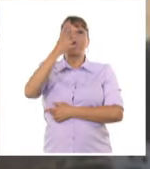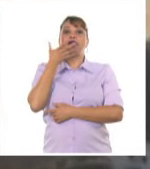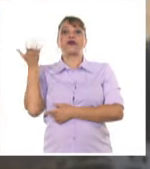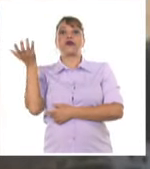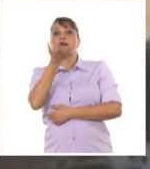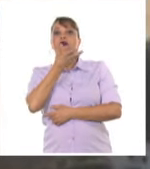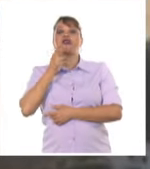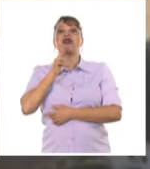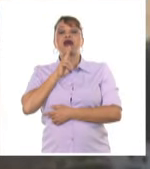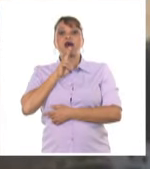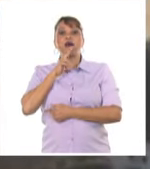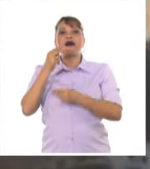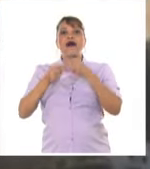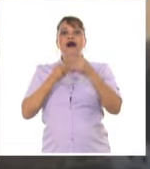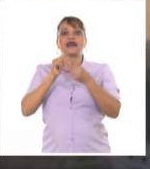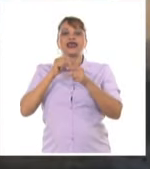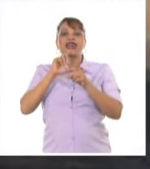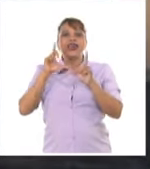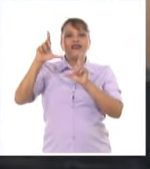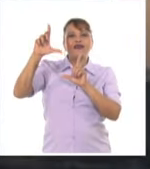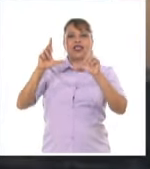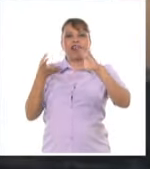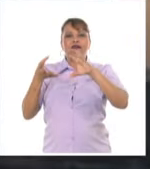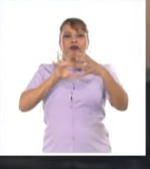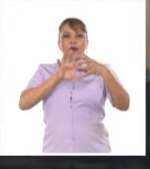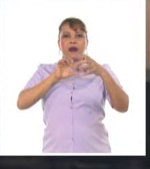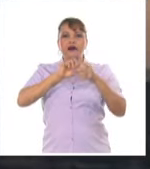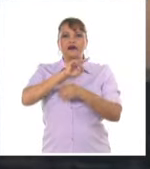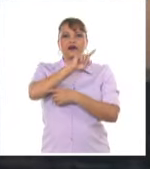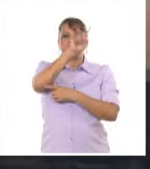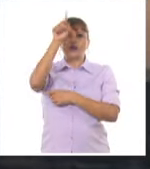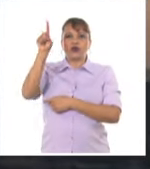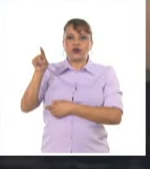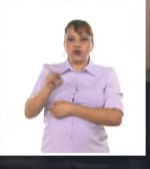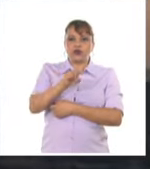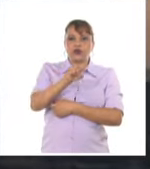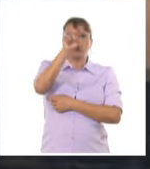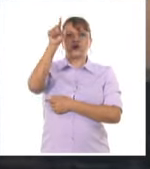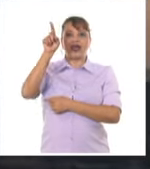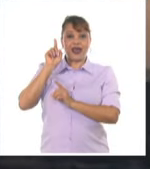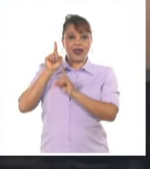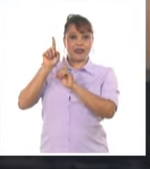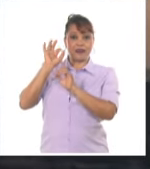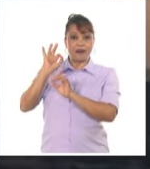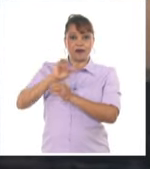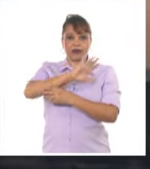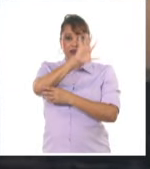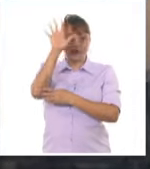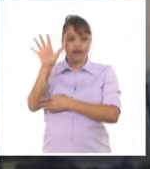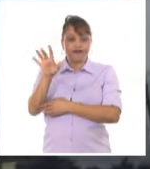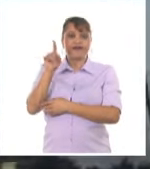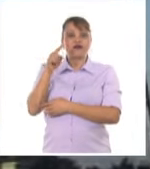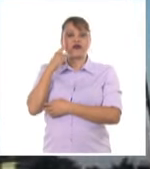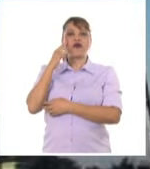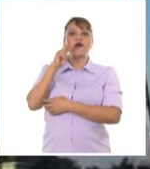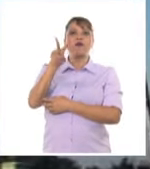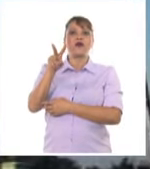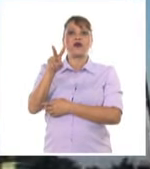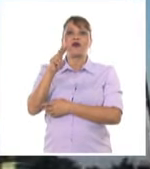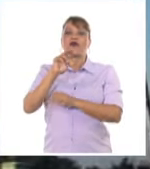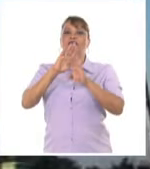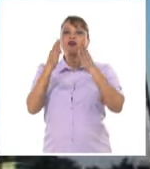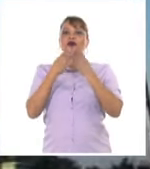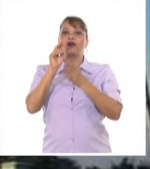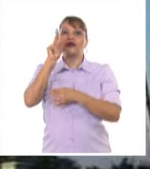la estela que luego traza el avión con su movimiento para regalarnos estas figuras que fueron hoy virales en las redes